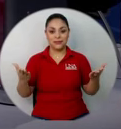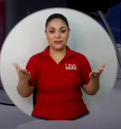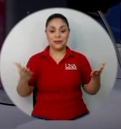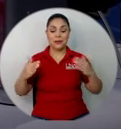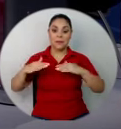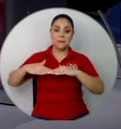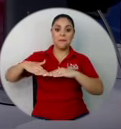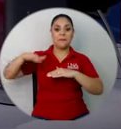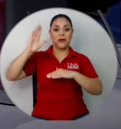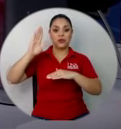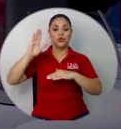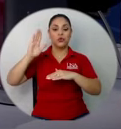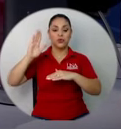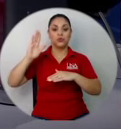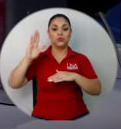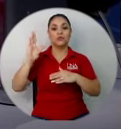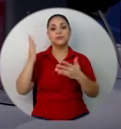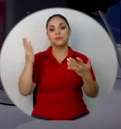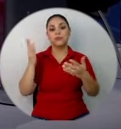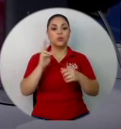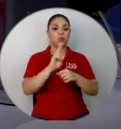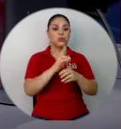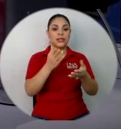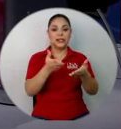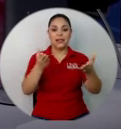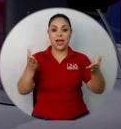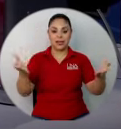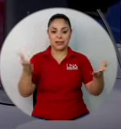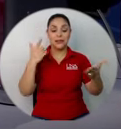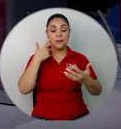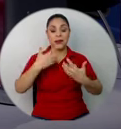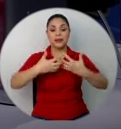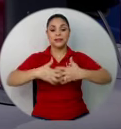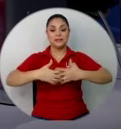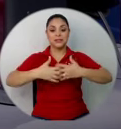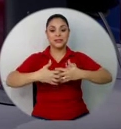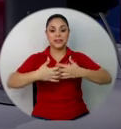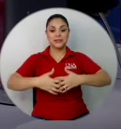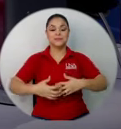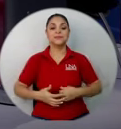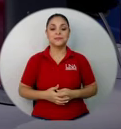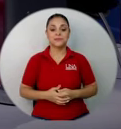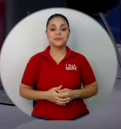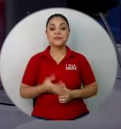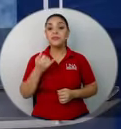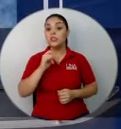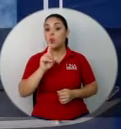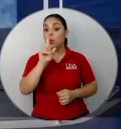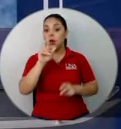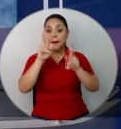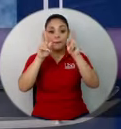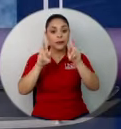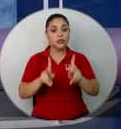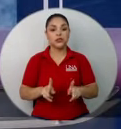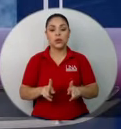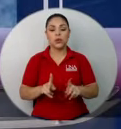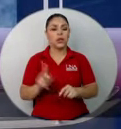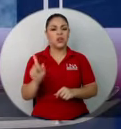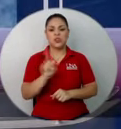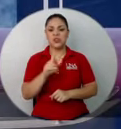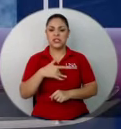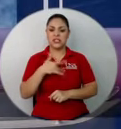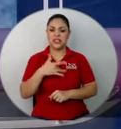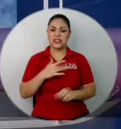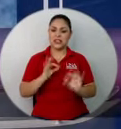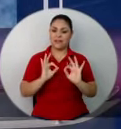mejor productividad, mayores utilidades también, se traduce en mayores utilidades para las empresas. Si una persona no está a gusto con